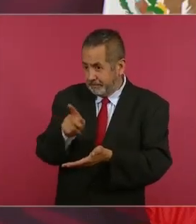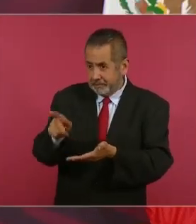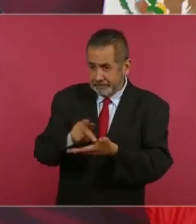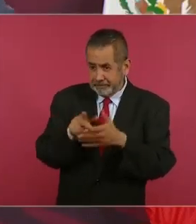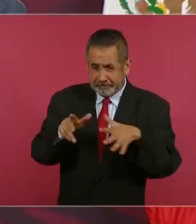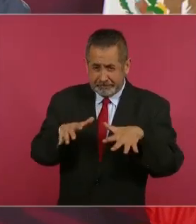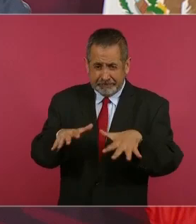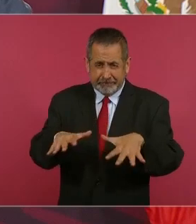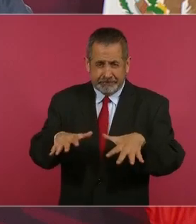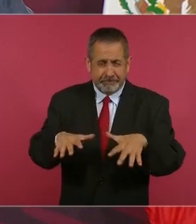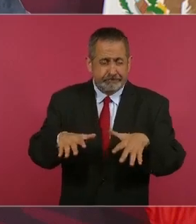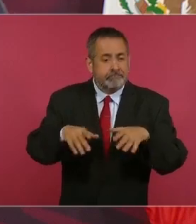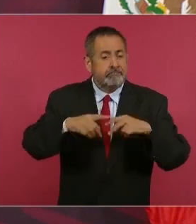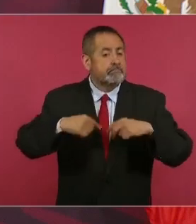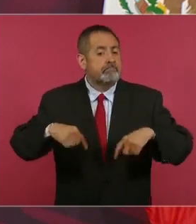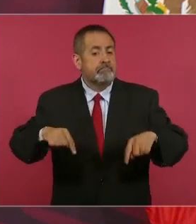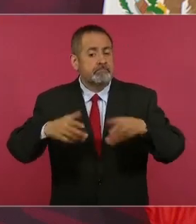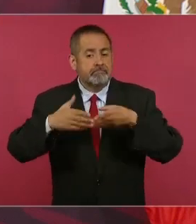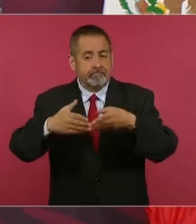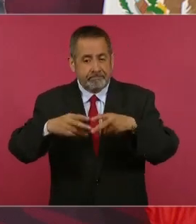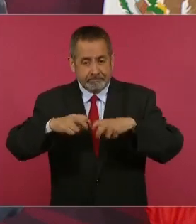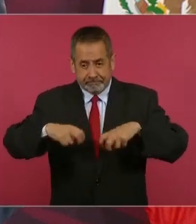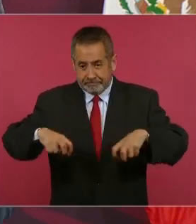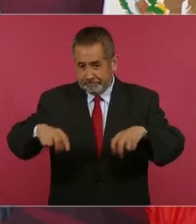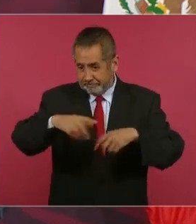por la bahía.